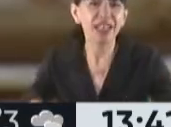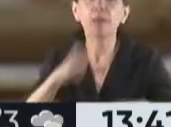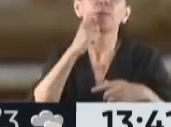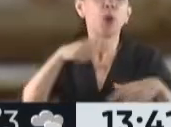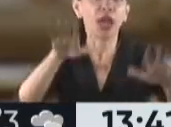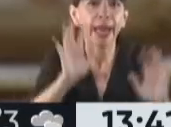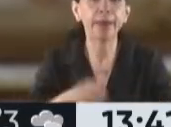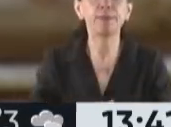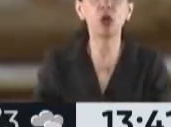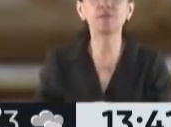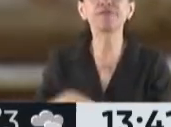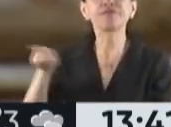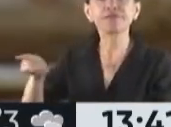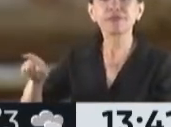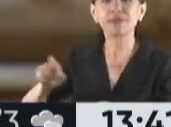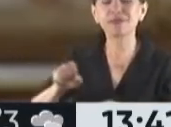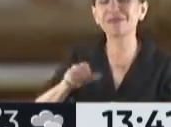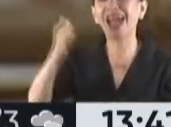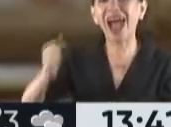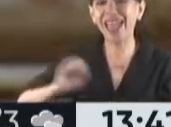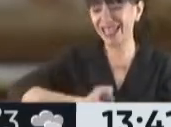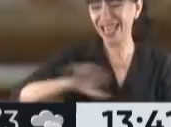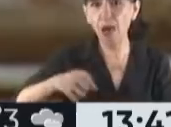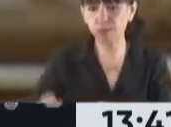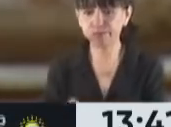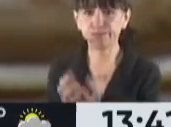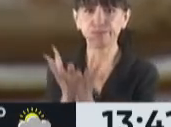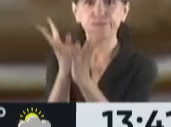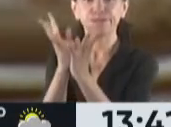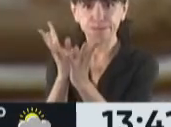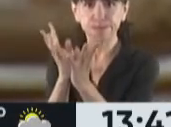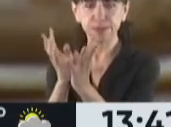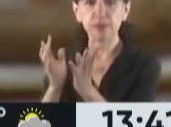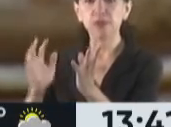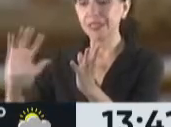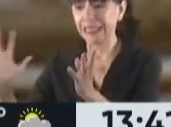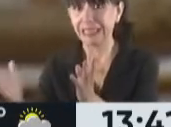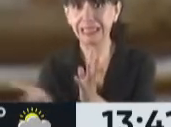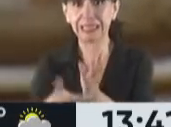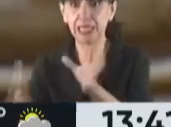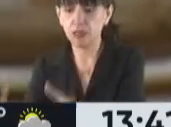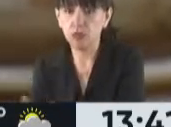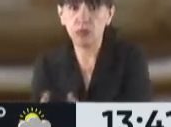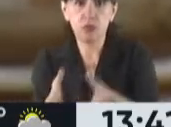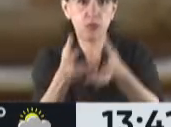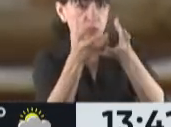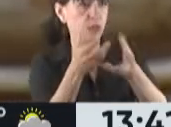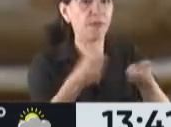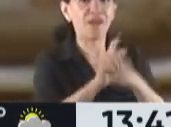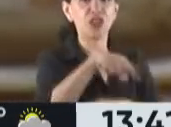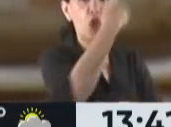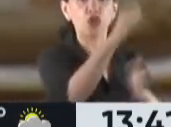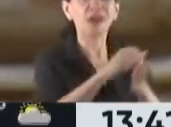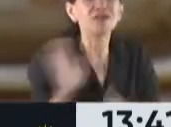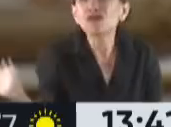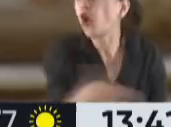que los cereales que están en Ucrania puedan salir de Ucrania hacia países terceros. Todos queremos